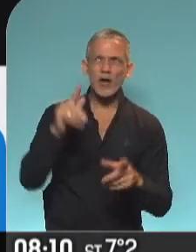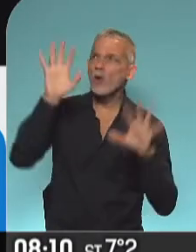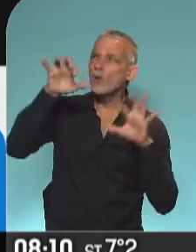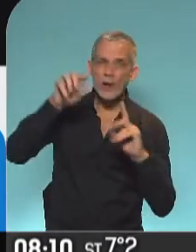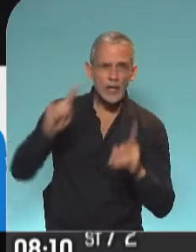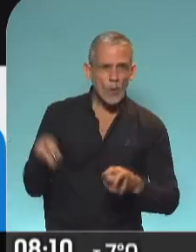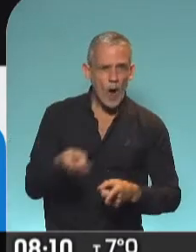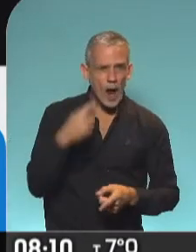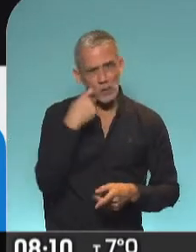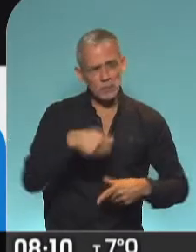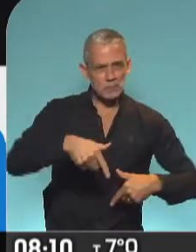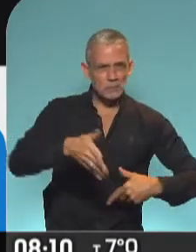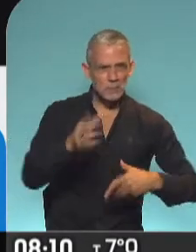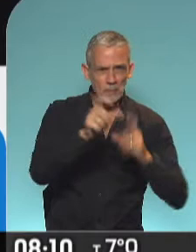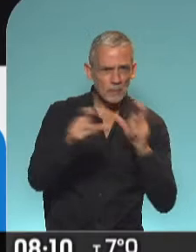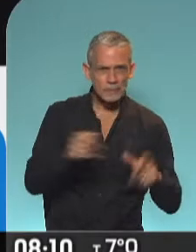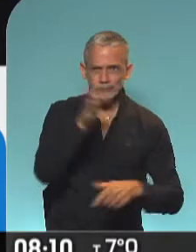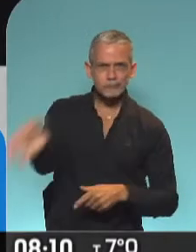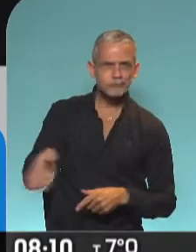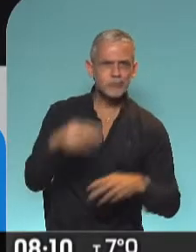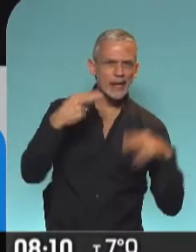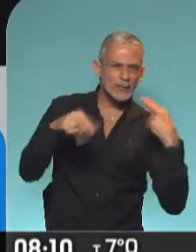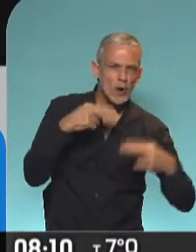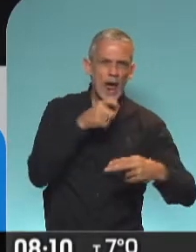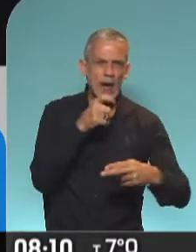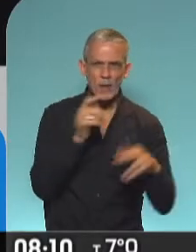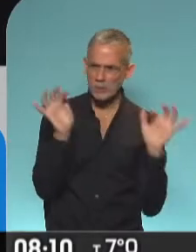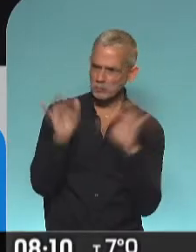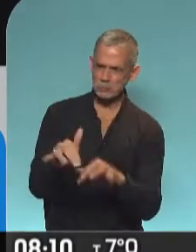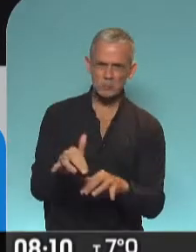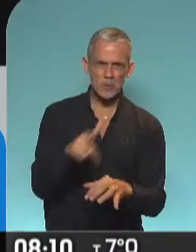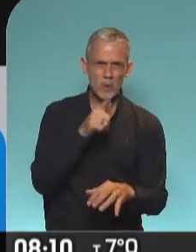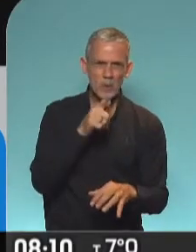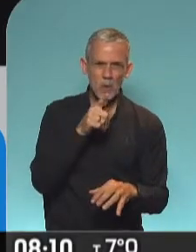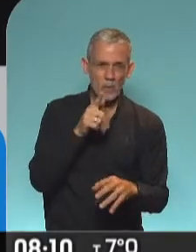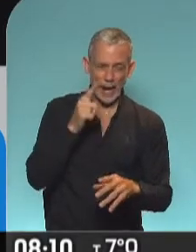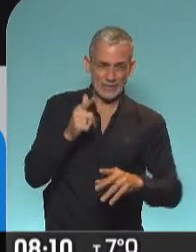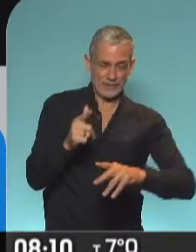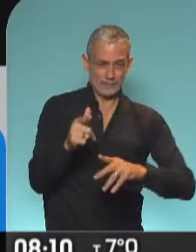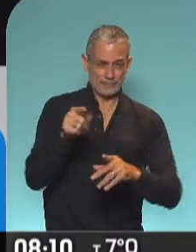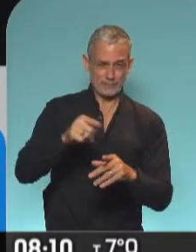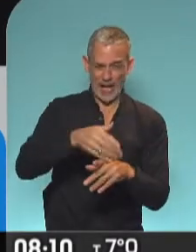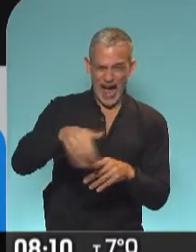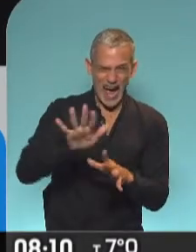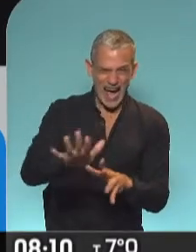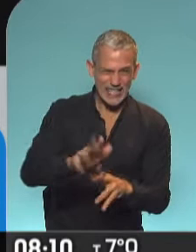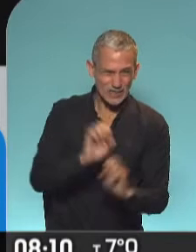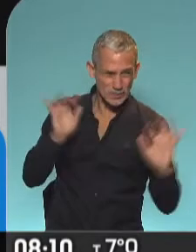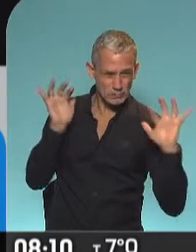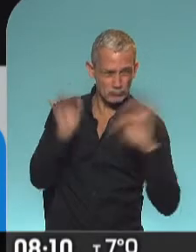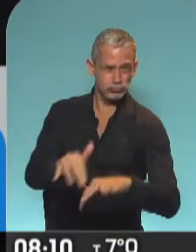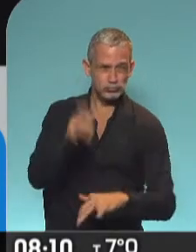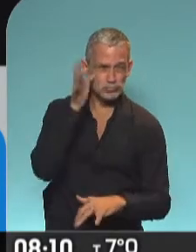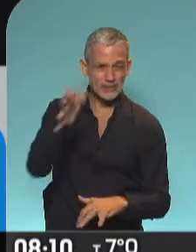algunos bares, algunos restaurantes no podía observar mucha gente, como si fuese el último fin de semana que vamos a atravesar todos, ¿verdad?